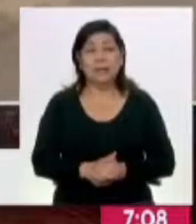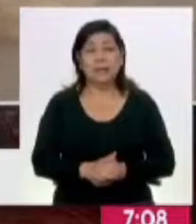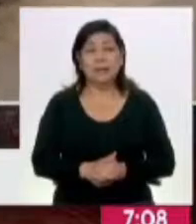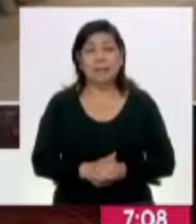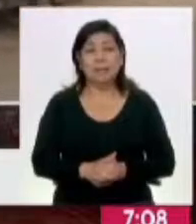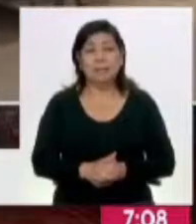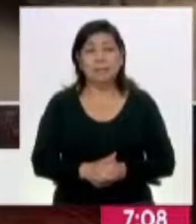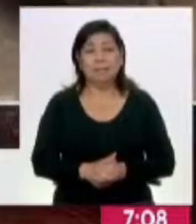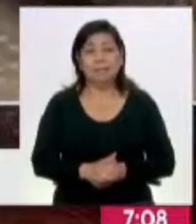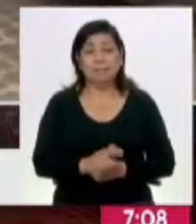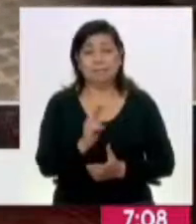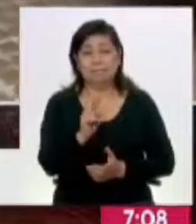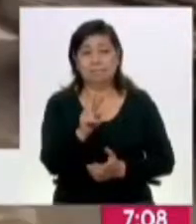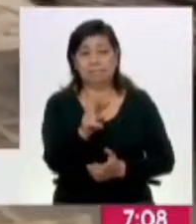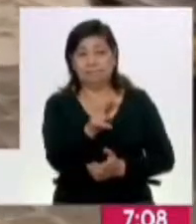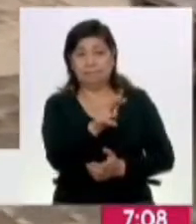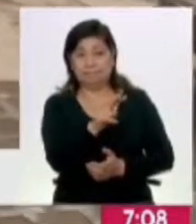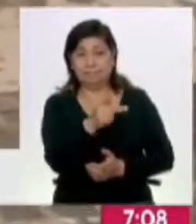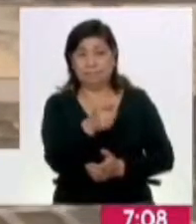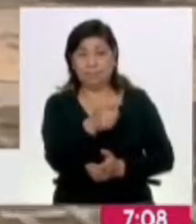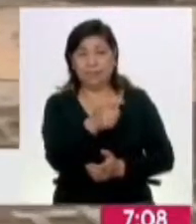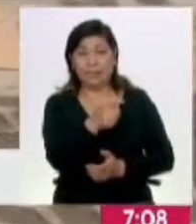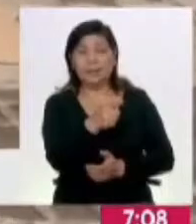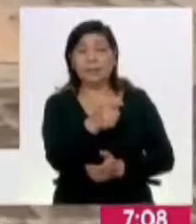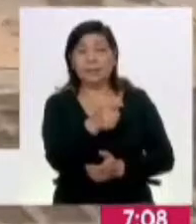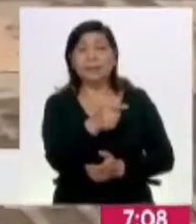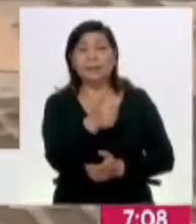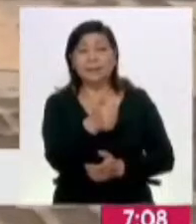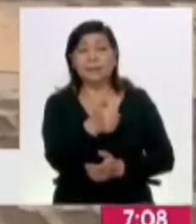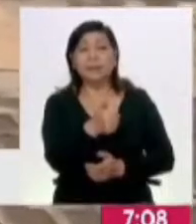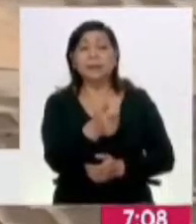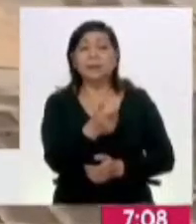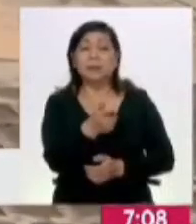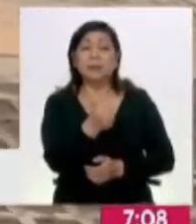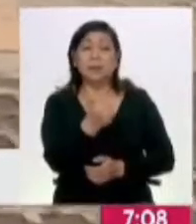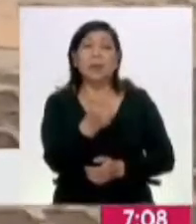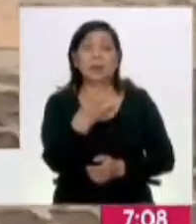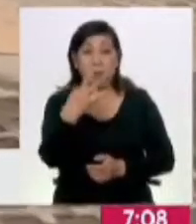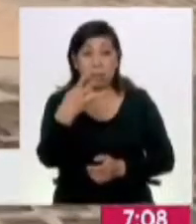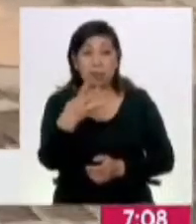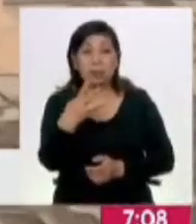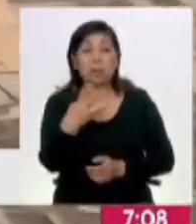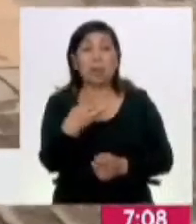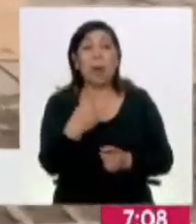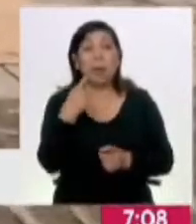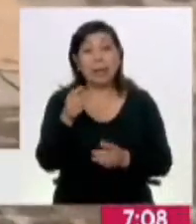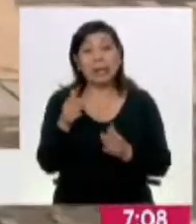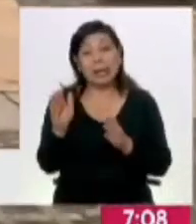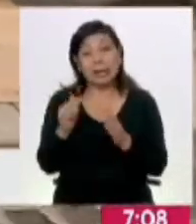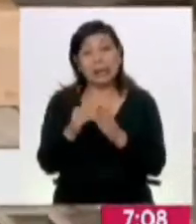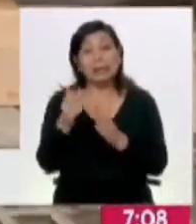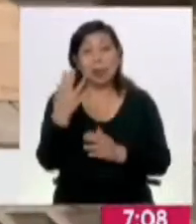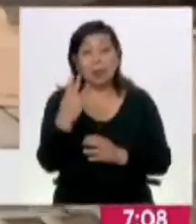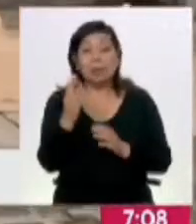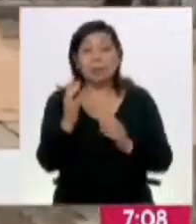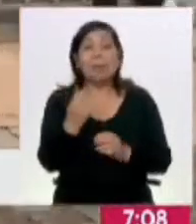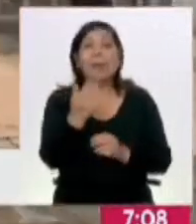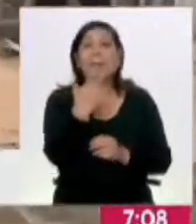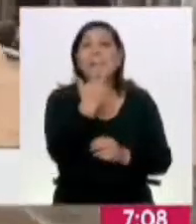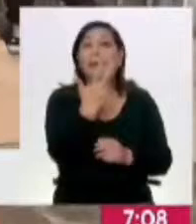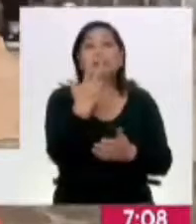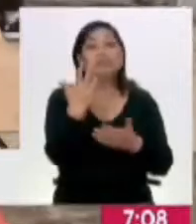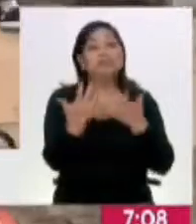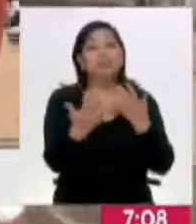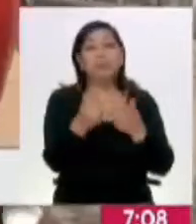Sí, justamente ahí estamos haciendo un paneo para mostrarte la cuarta mototaxi, Nicolás, que también ha sido atacada. Ahí está justamente al frente